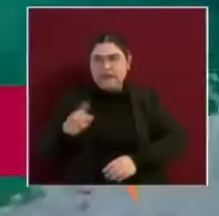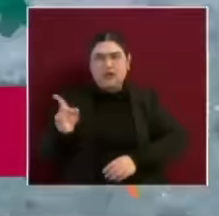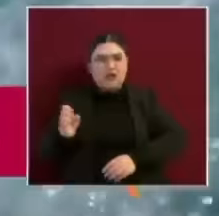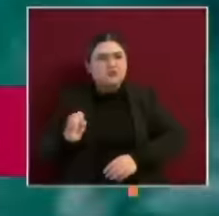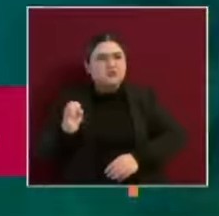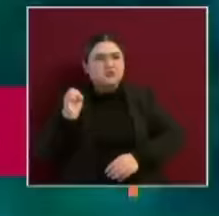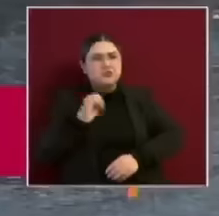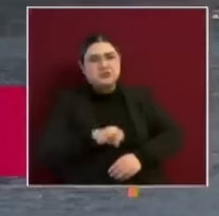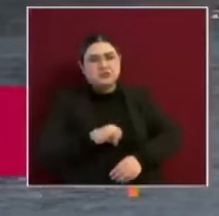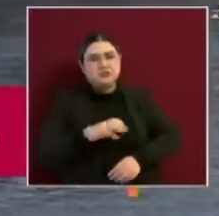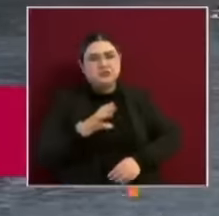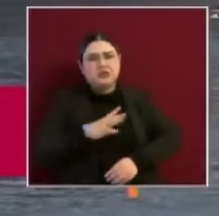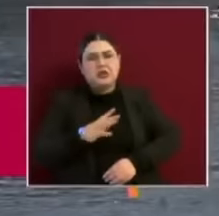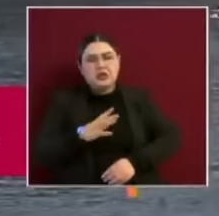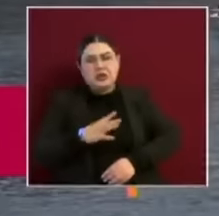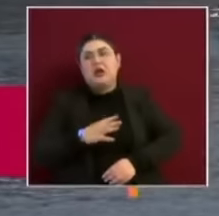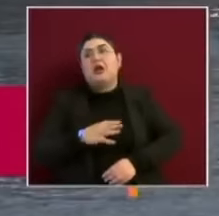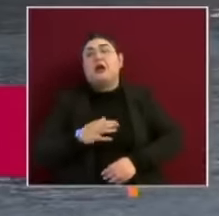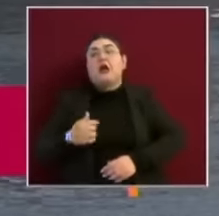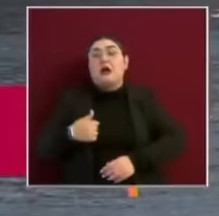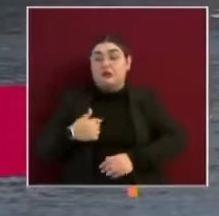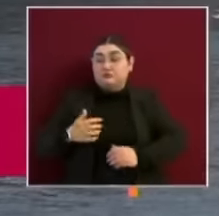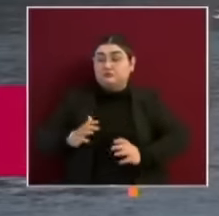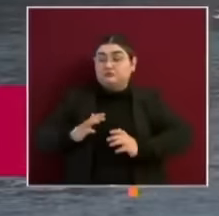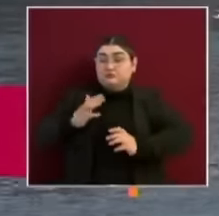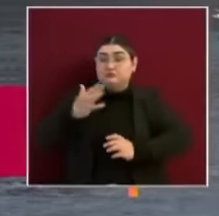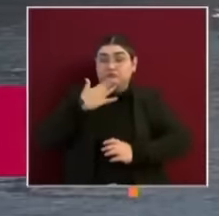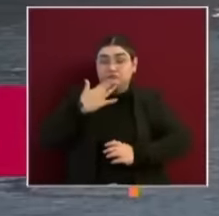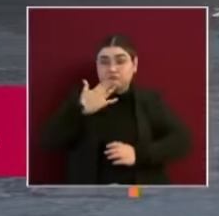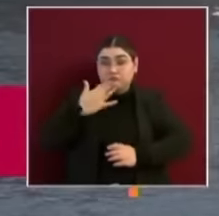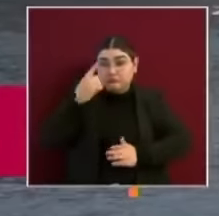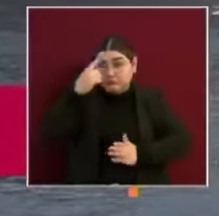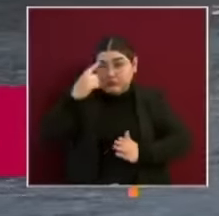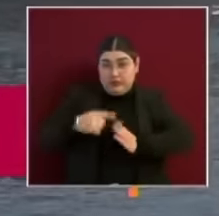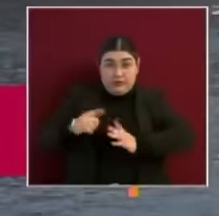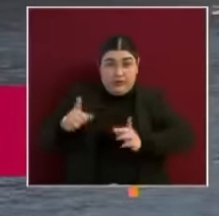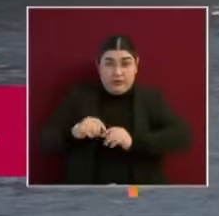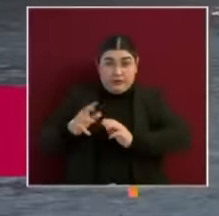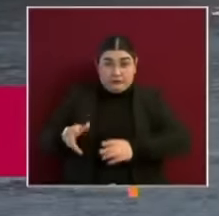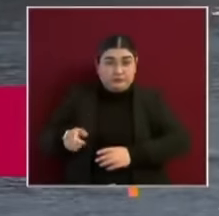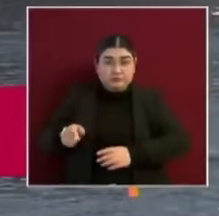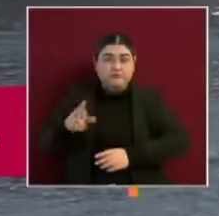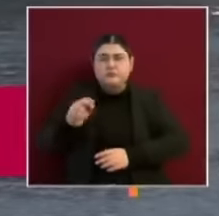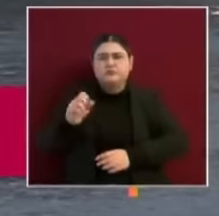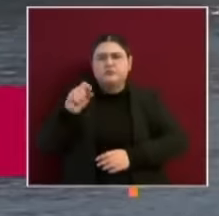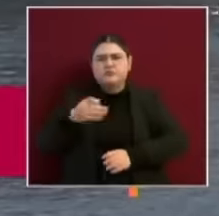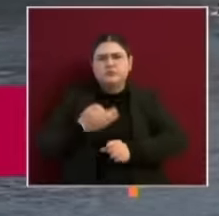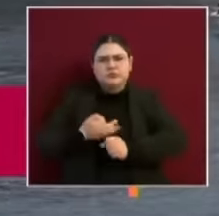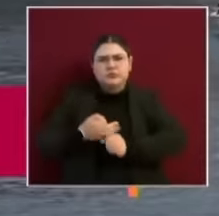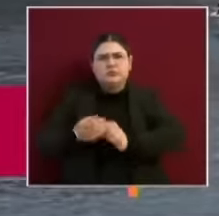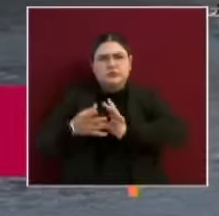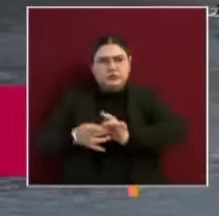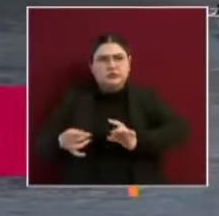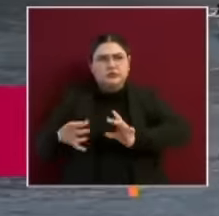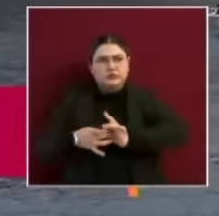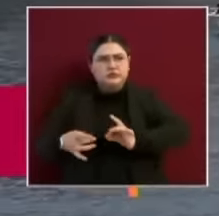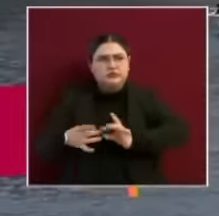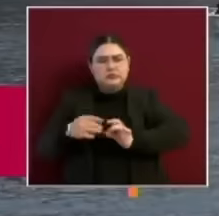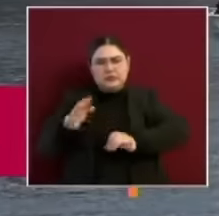resulta que sí. Y no solo eso, ahorita nos va a dar los detalles,